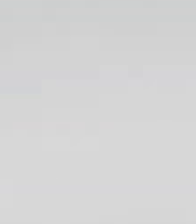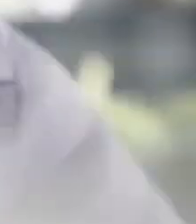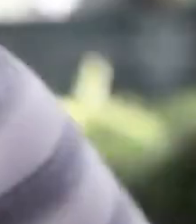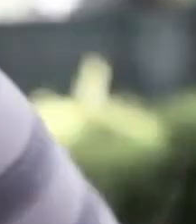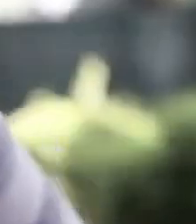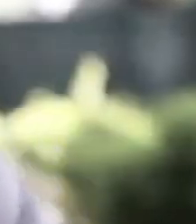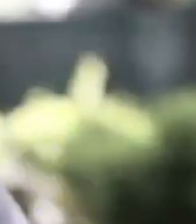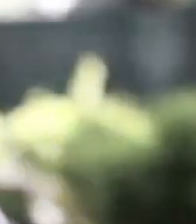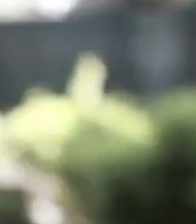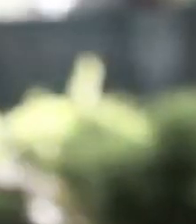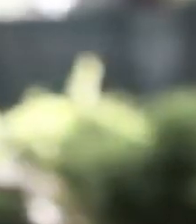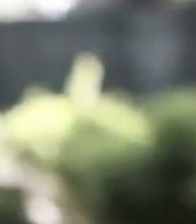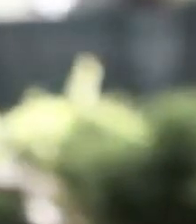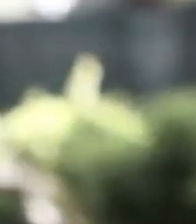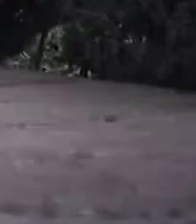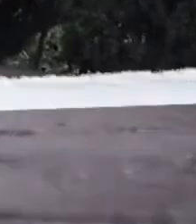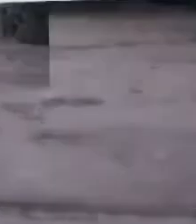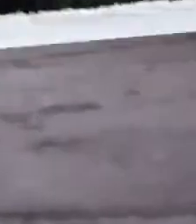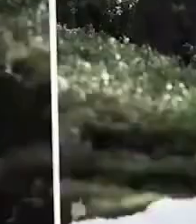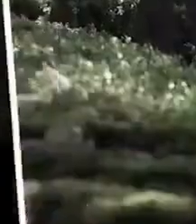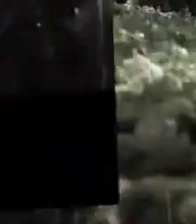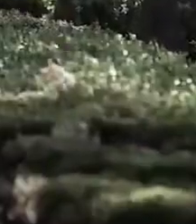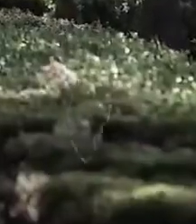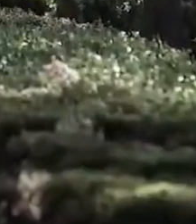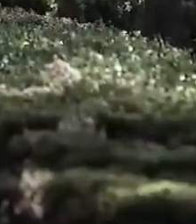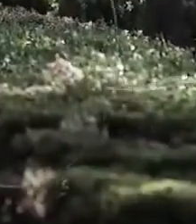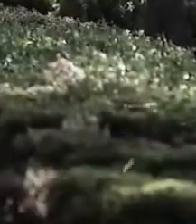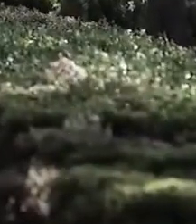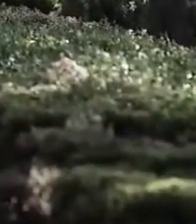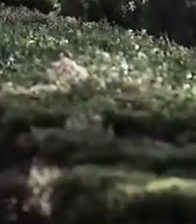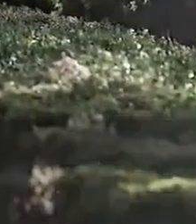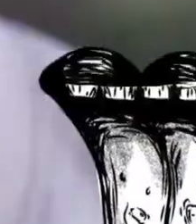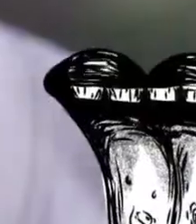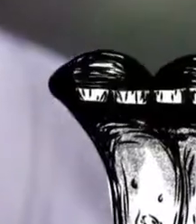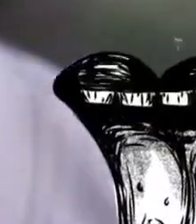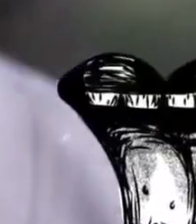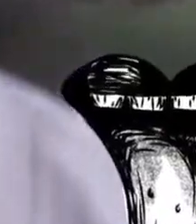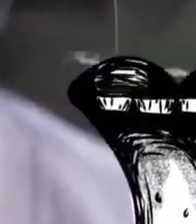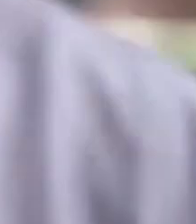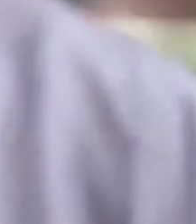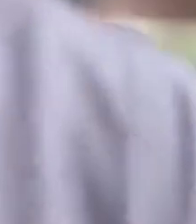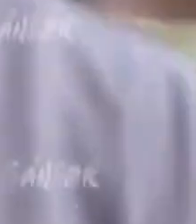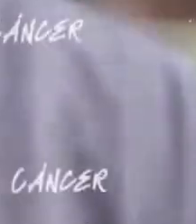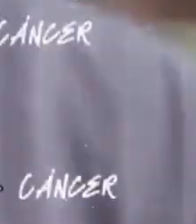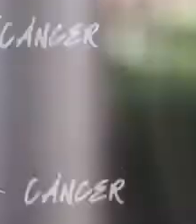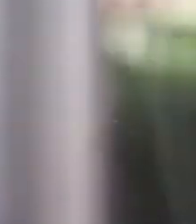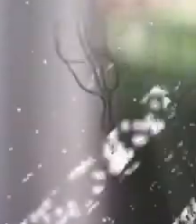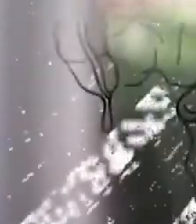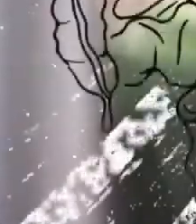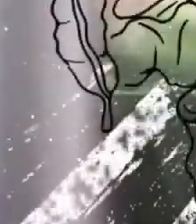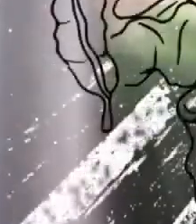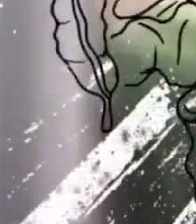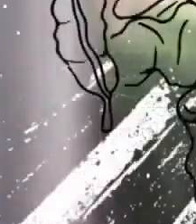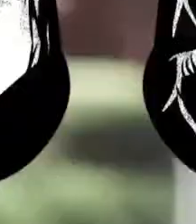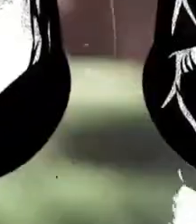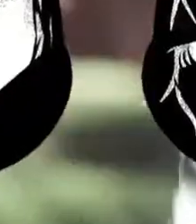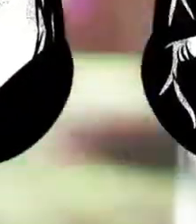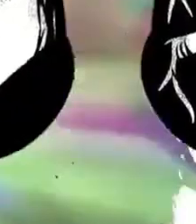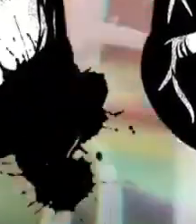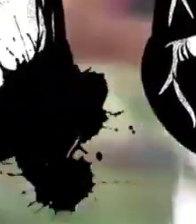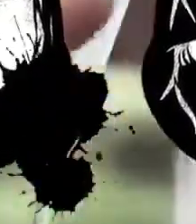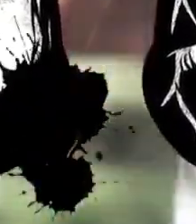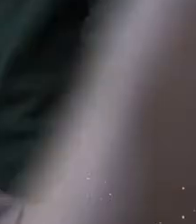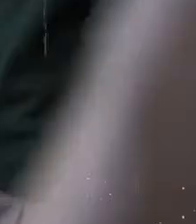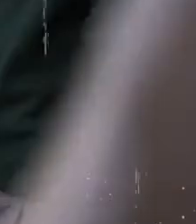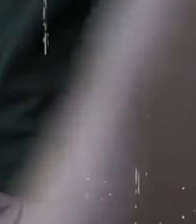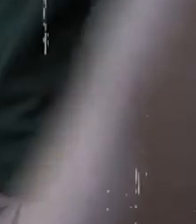vapeada, aunque sepas que la adicción te está matando. Porque si fumas o vapeas, el cáncer destruirá tu lengua, tu garganta, tu sistema digestivo y